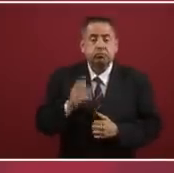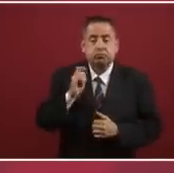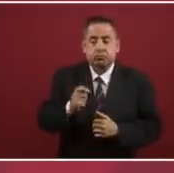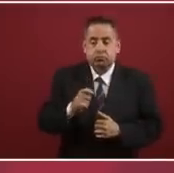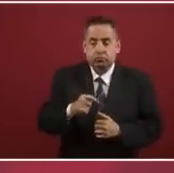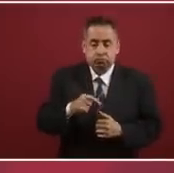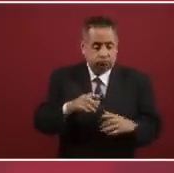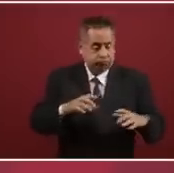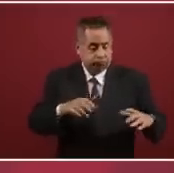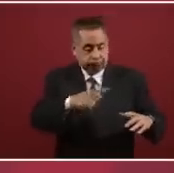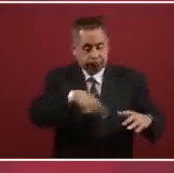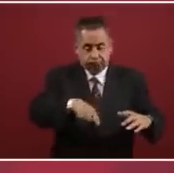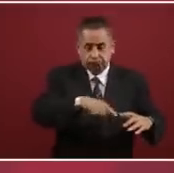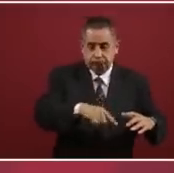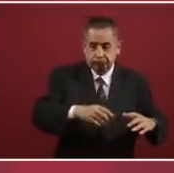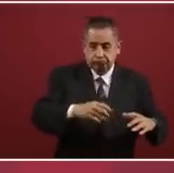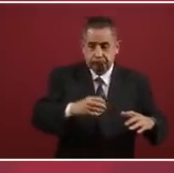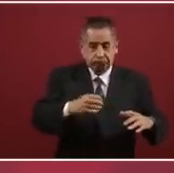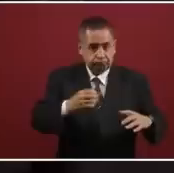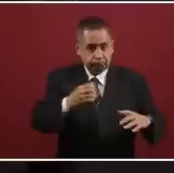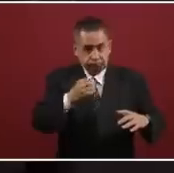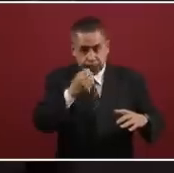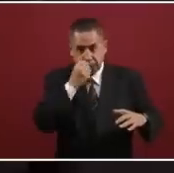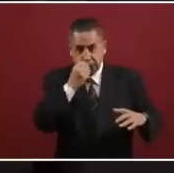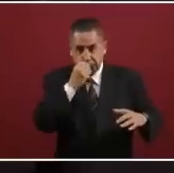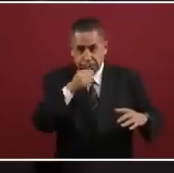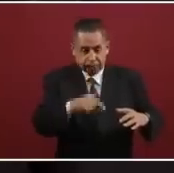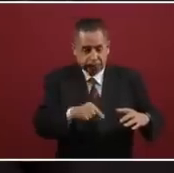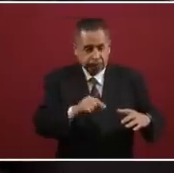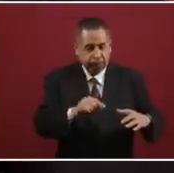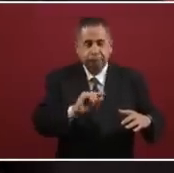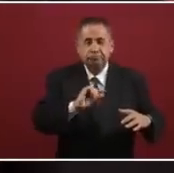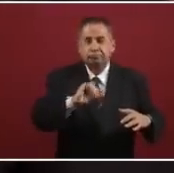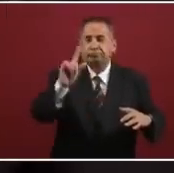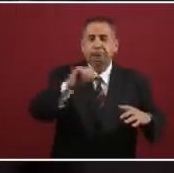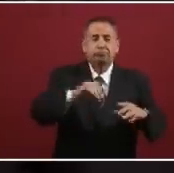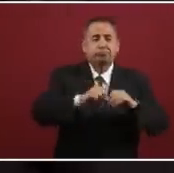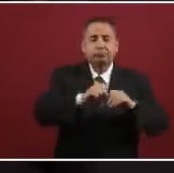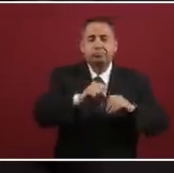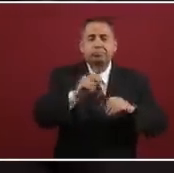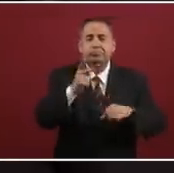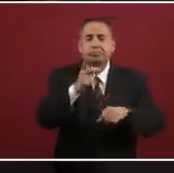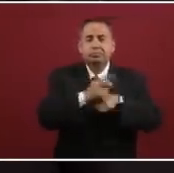el consumo de productos muy publicitados.